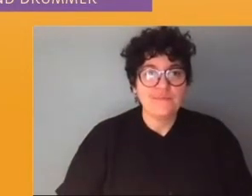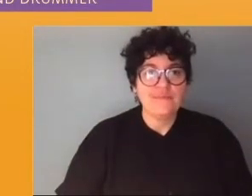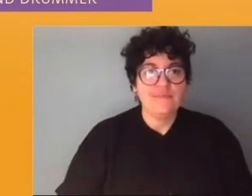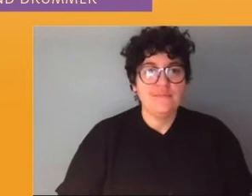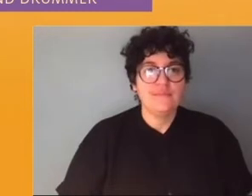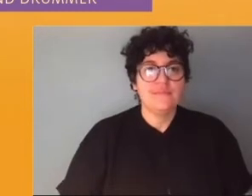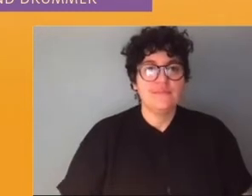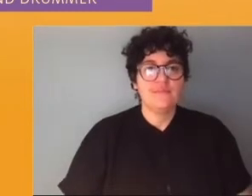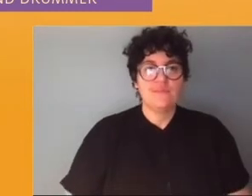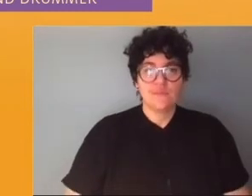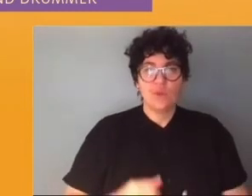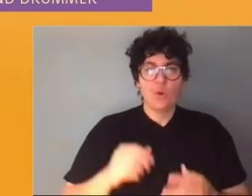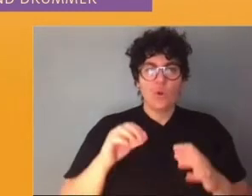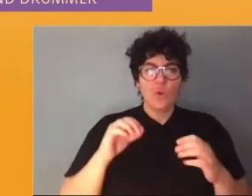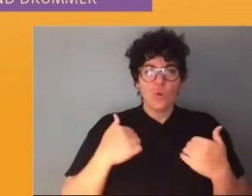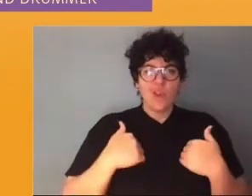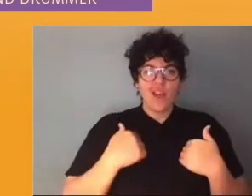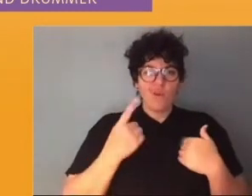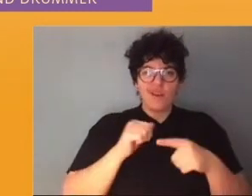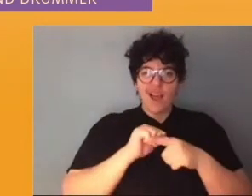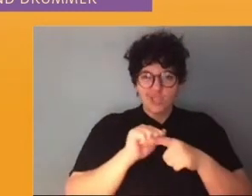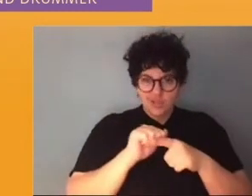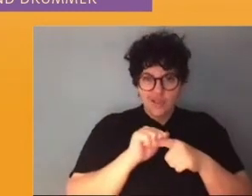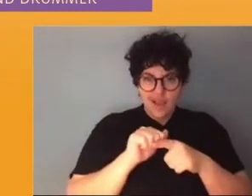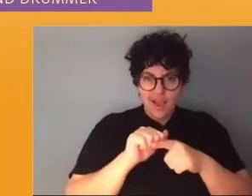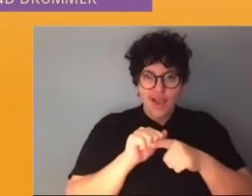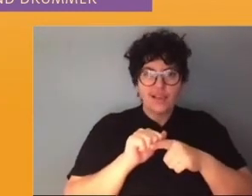Y hay un ejercicio que hacemos